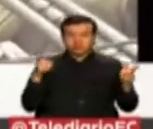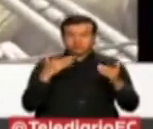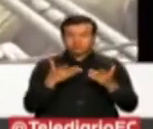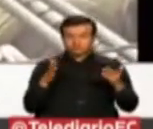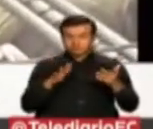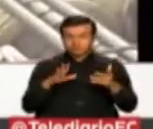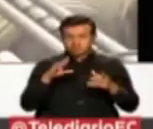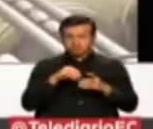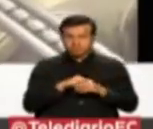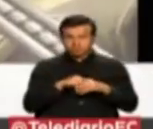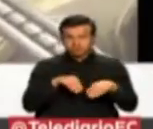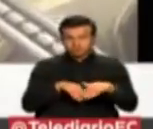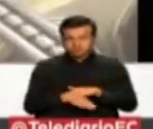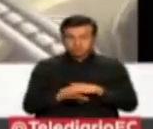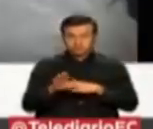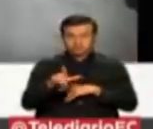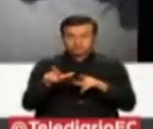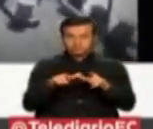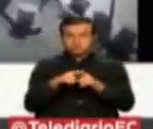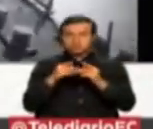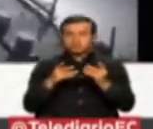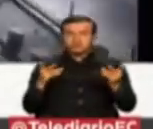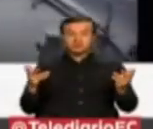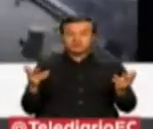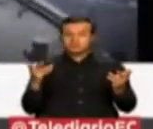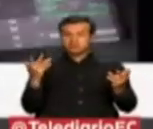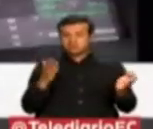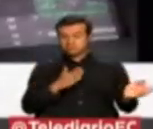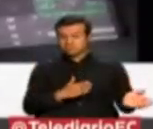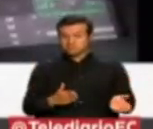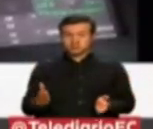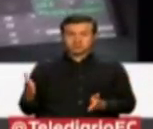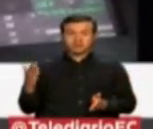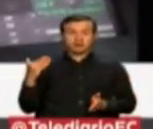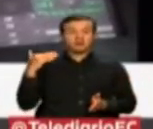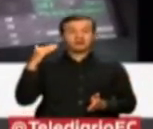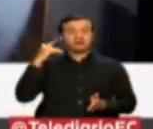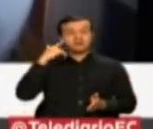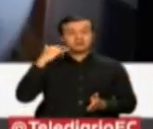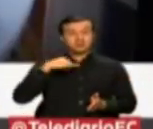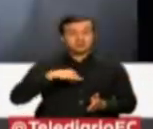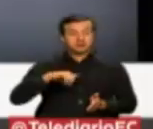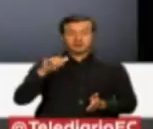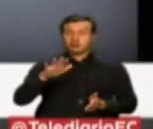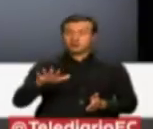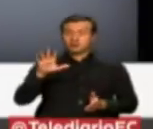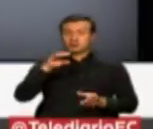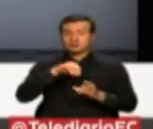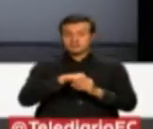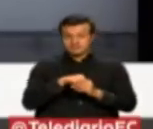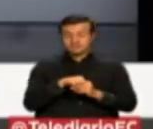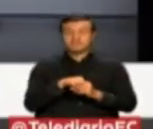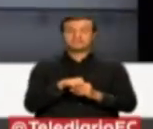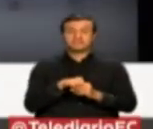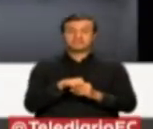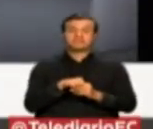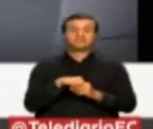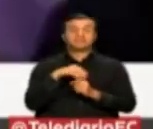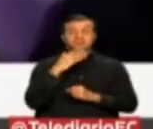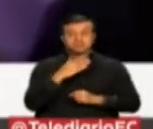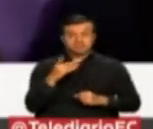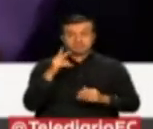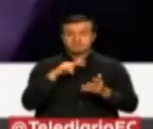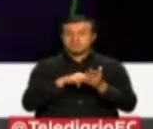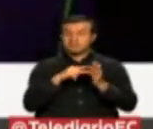límites establecidos, porque la zona económica exclusiva es un límite, pero de ahí tenemos los límites de la propia Reserva Marina. Entonces, eso